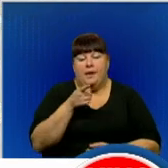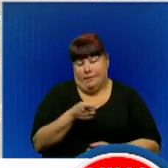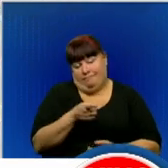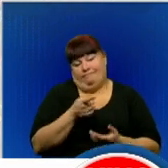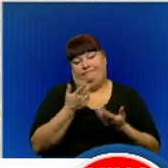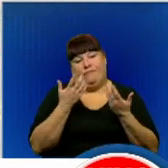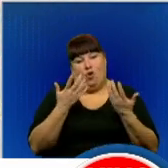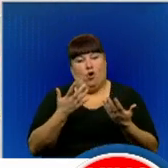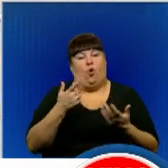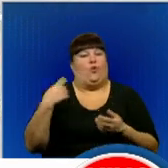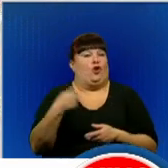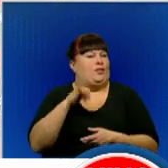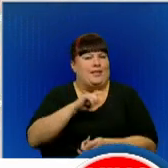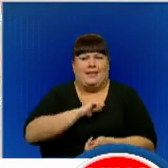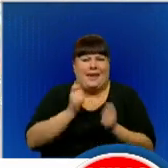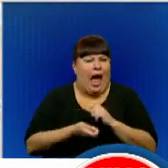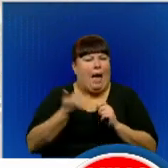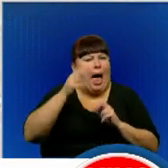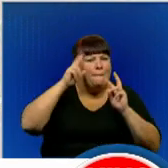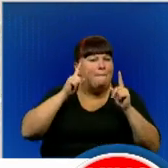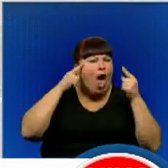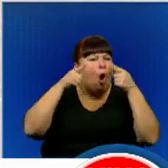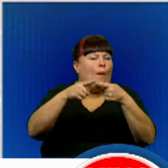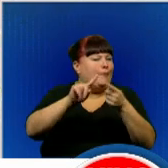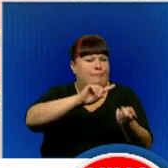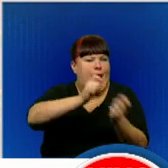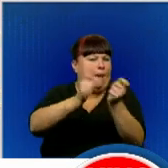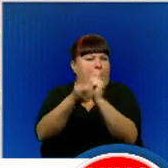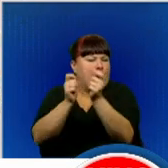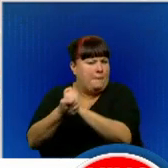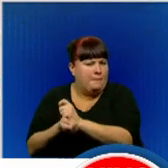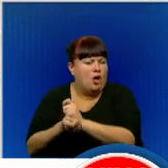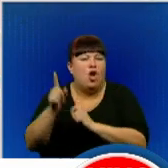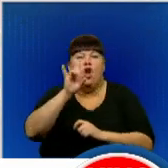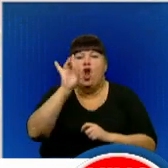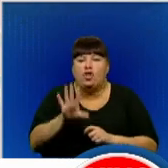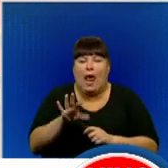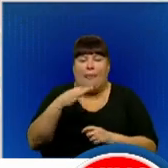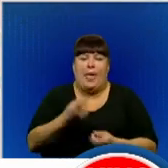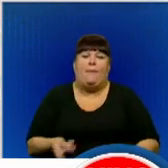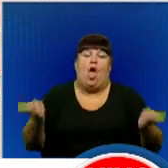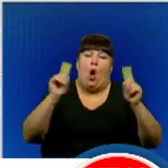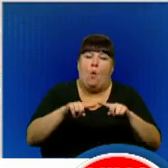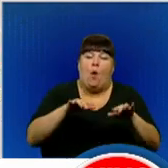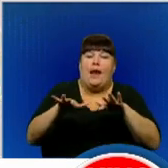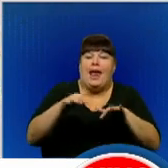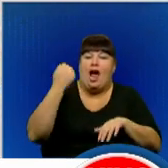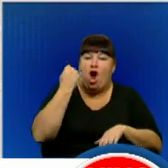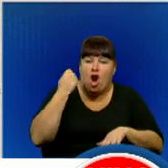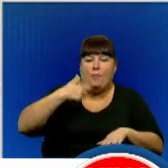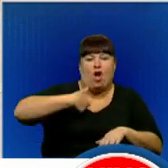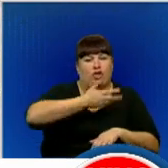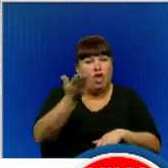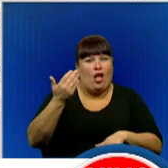obviamente nos obligó a cambiar los planes que teníamos no sólo debemos recuperar económicamente y socialmente